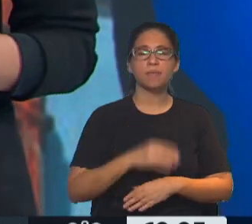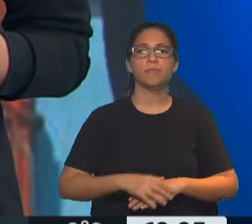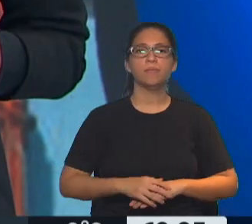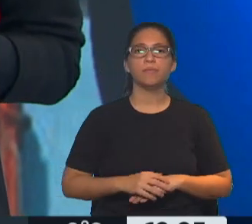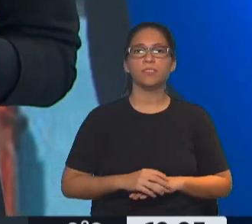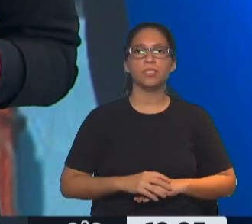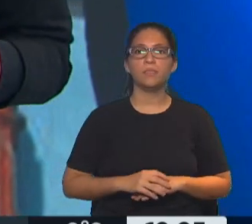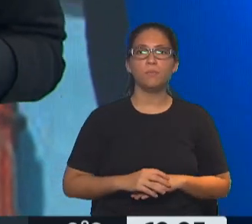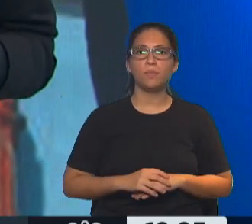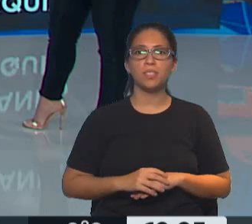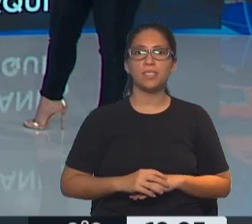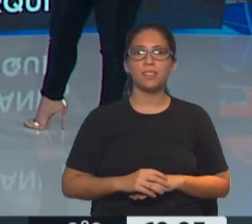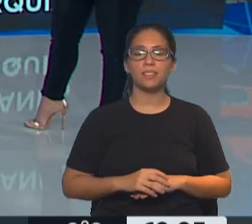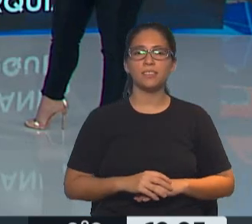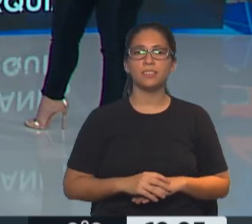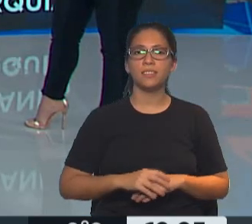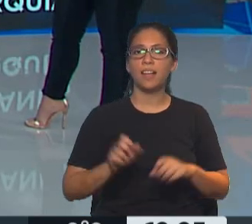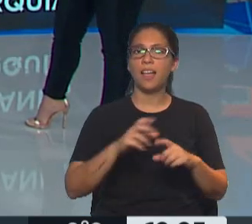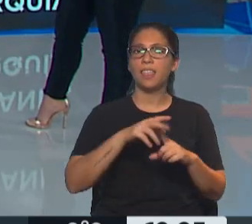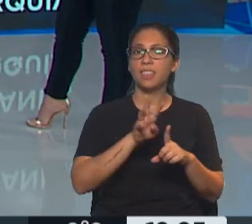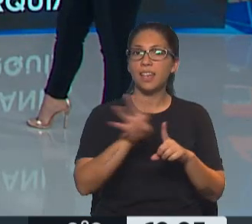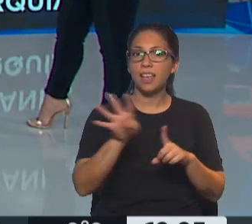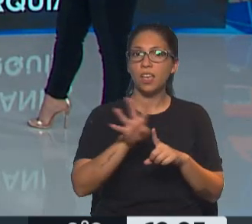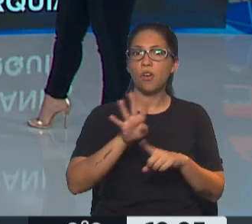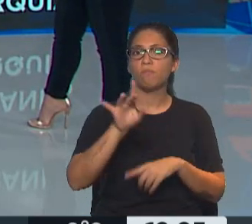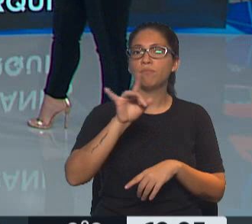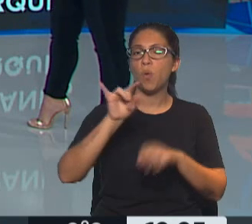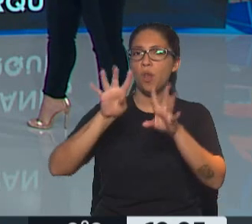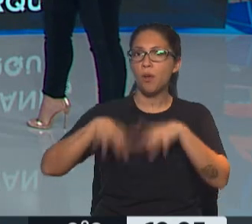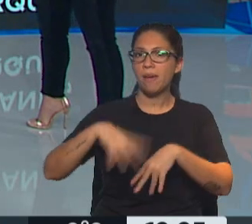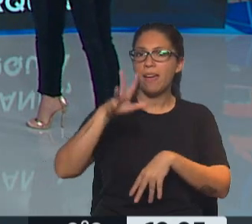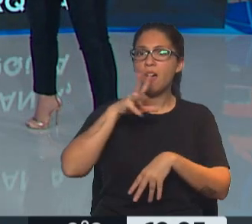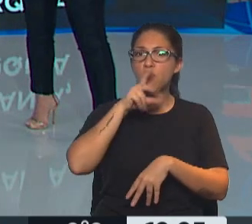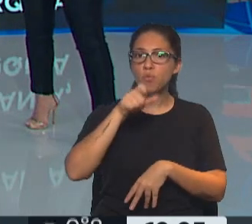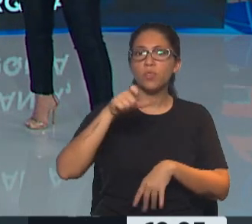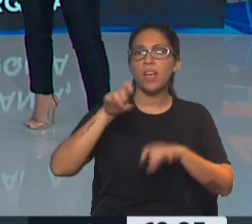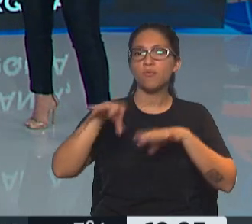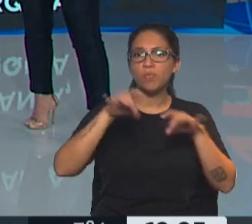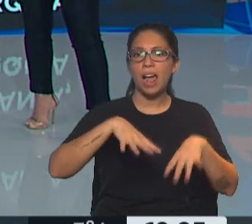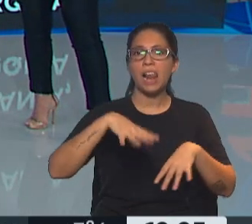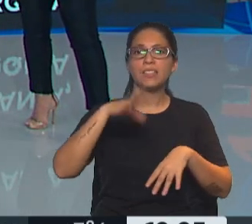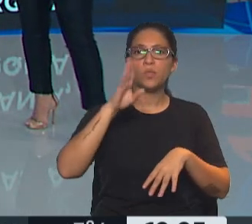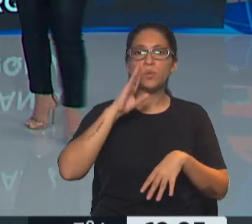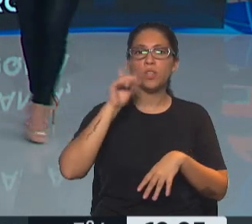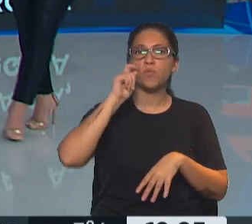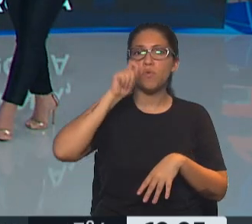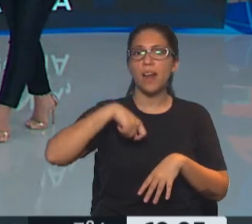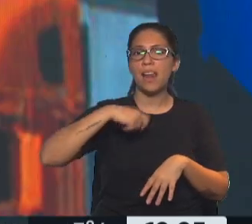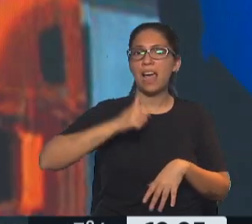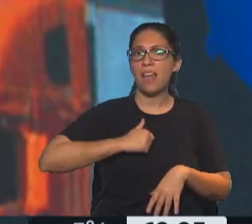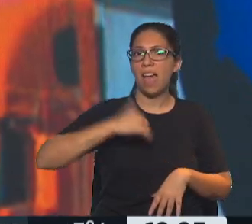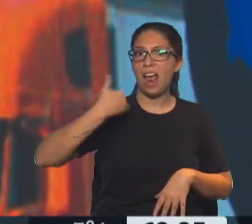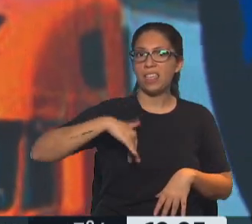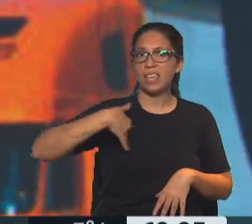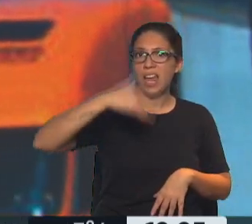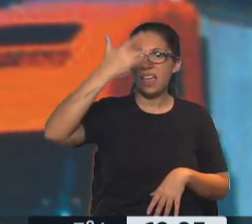comparar. Unión Europea, trigo, Unión Europea, Rusia, Australia, Estados Unidos, Ucrania, Canadá, Argentina, India. No hay mucho más.